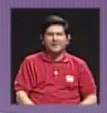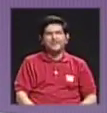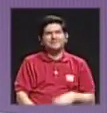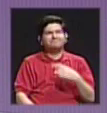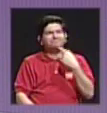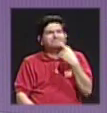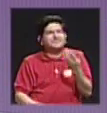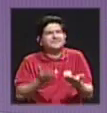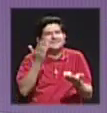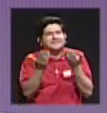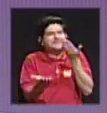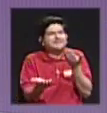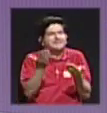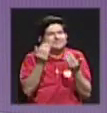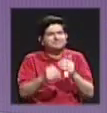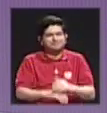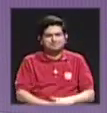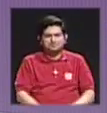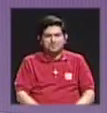digamos,